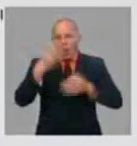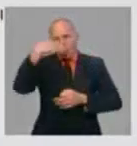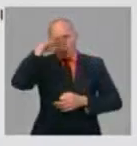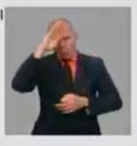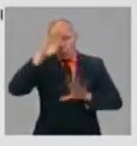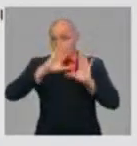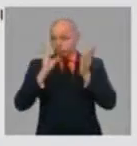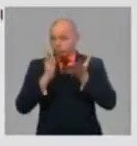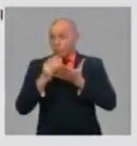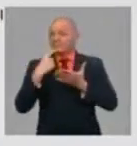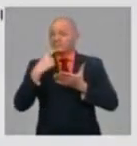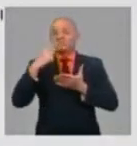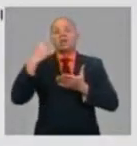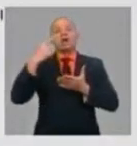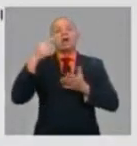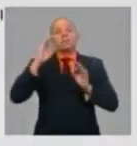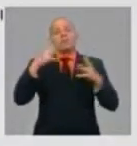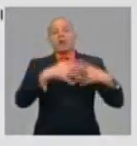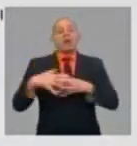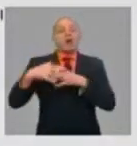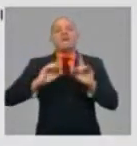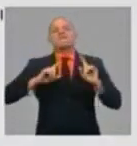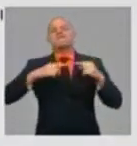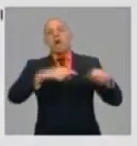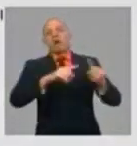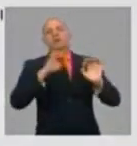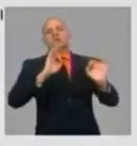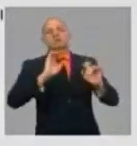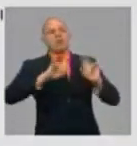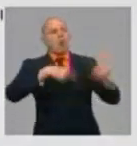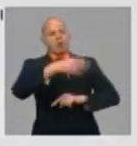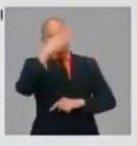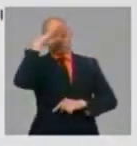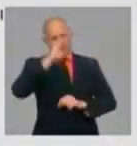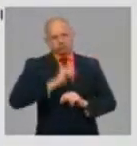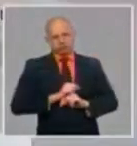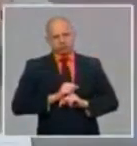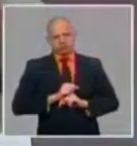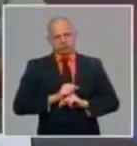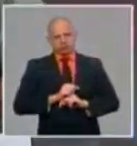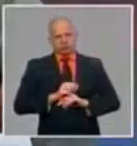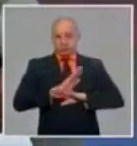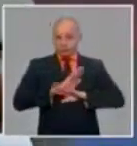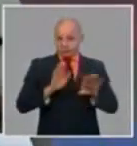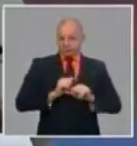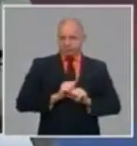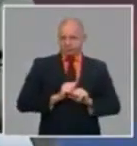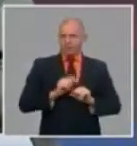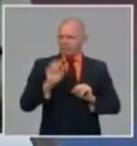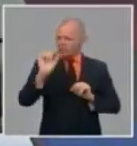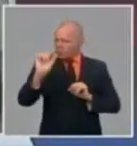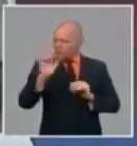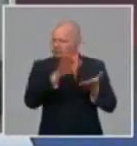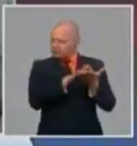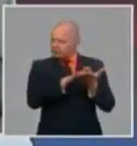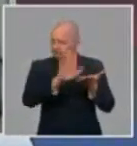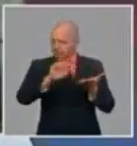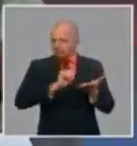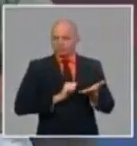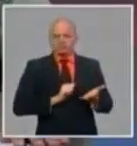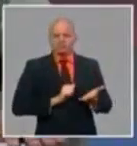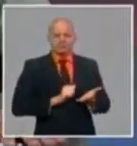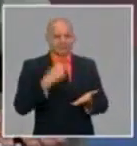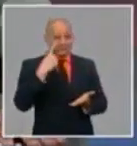invasión a Cuba, etcétera. Y entonces ahí hago una pausa. Venimos un momentico aquí a estudio. En ese